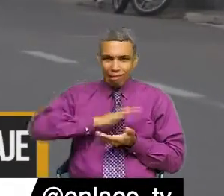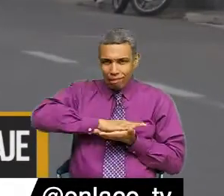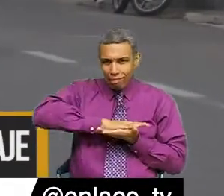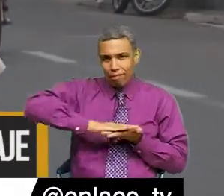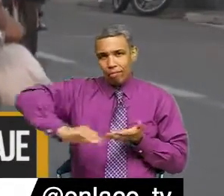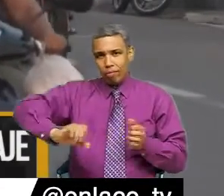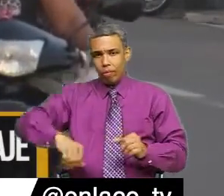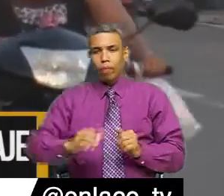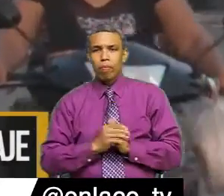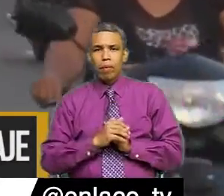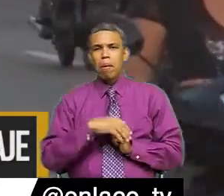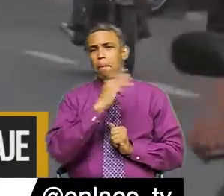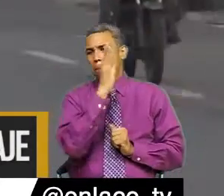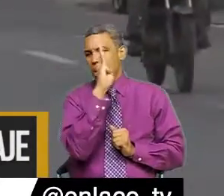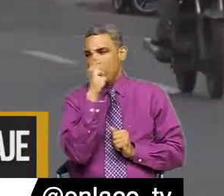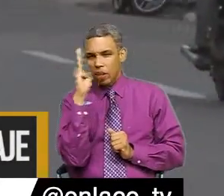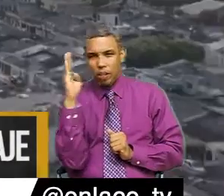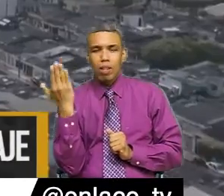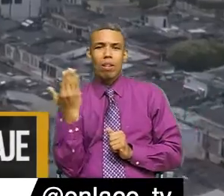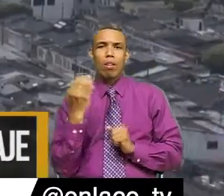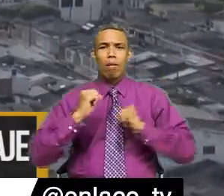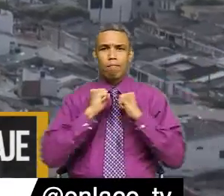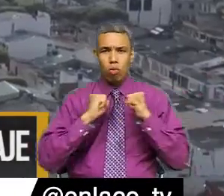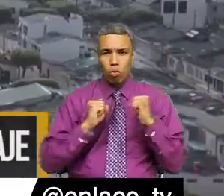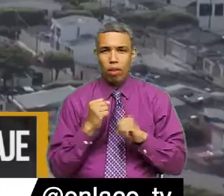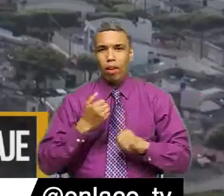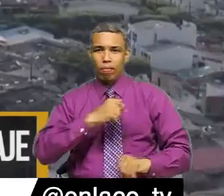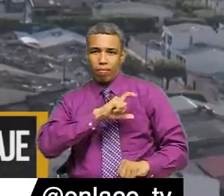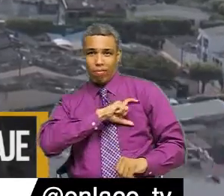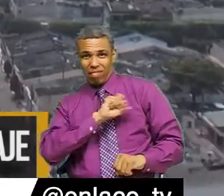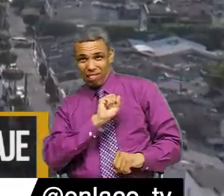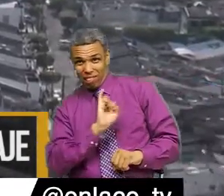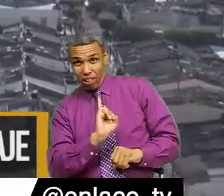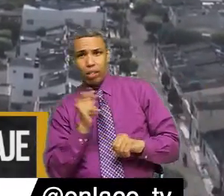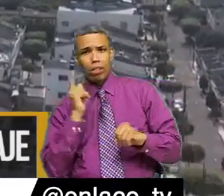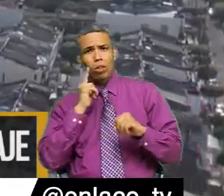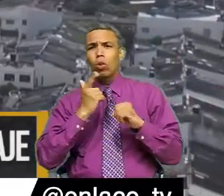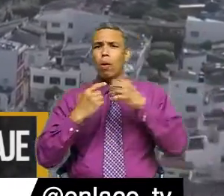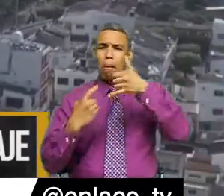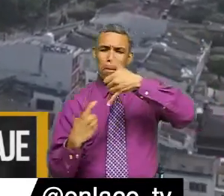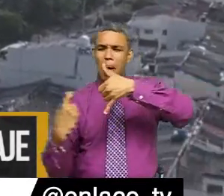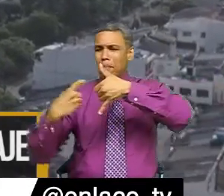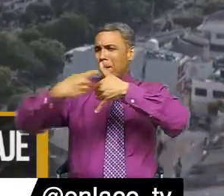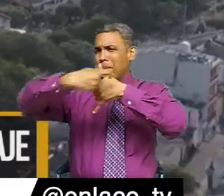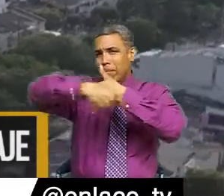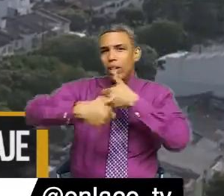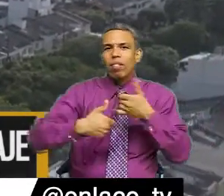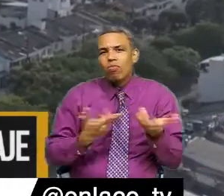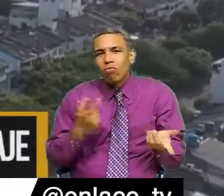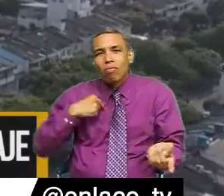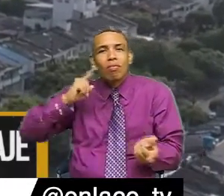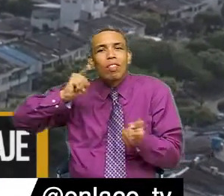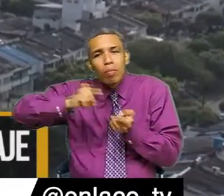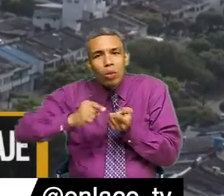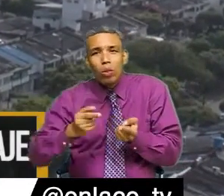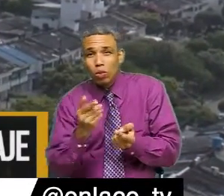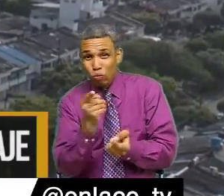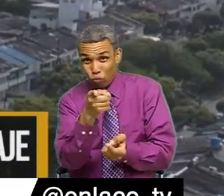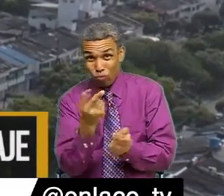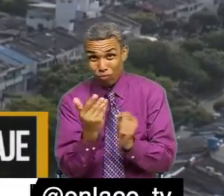como Barranquilla, Medellín, Cali y Bogotá, se llevará a cabo este evento ambiental que recogerá todos los materiales reciclables que usted tenga en su